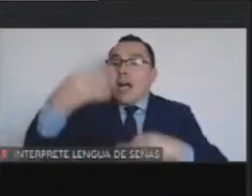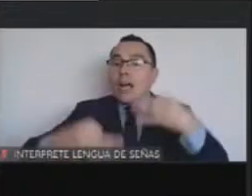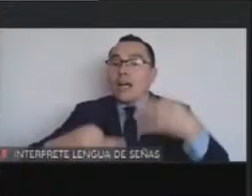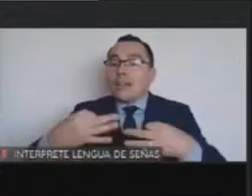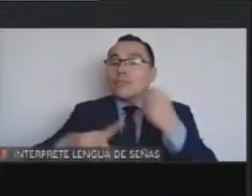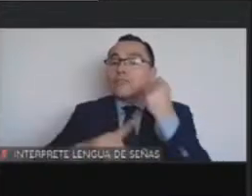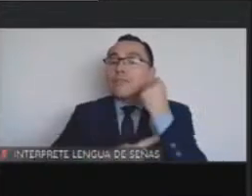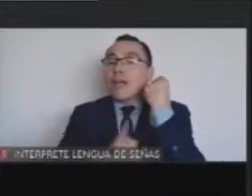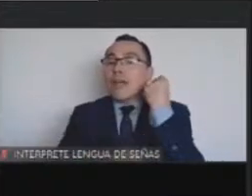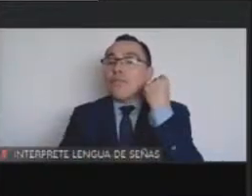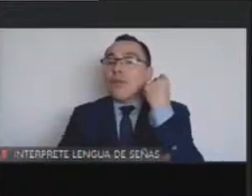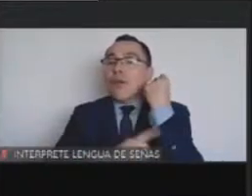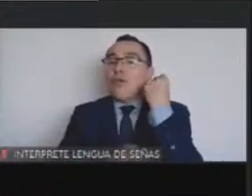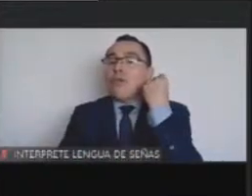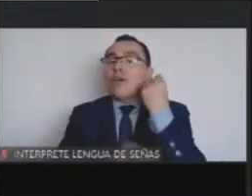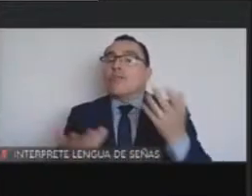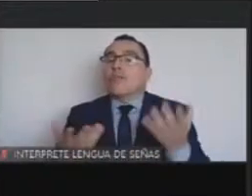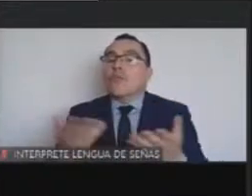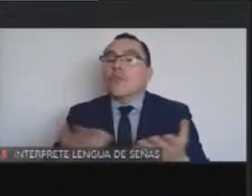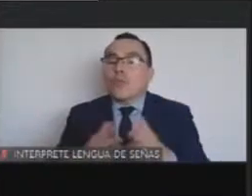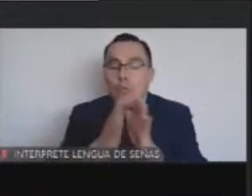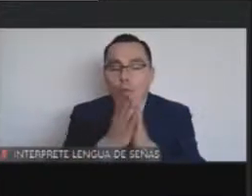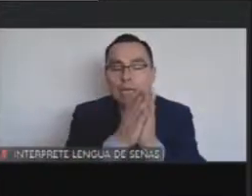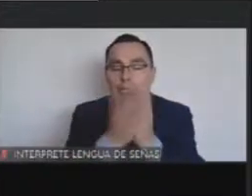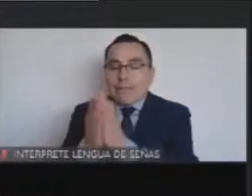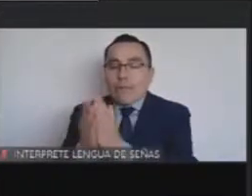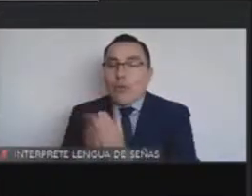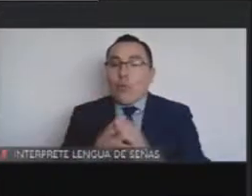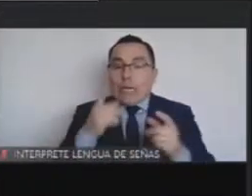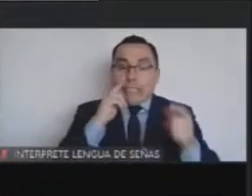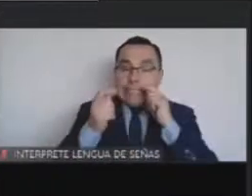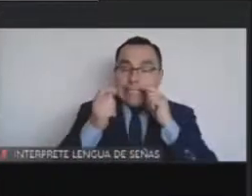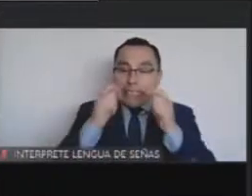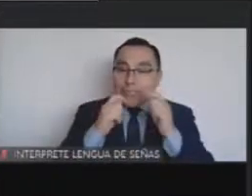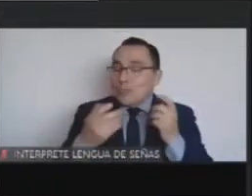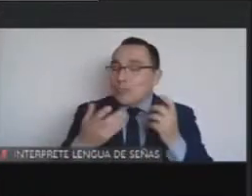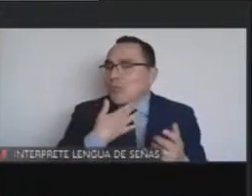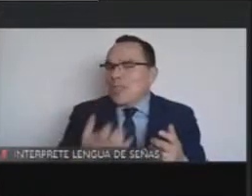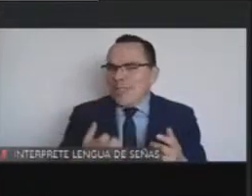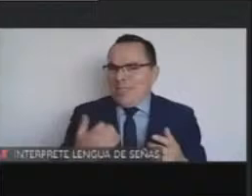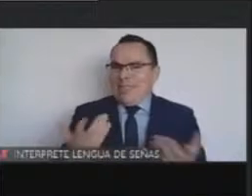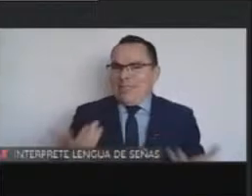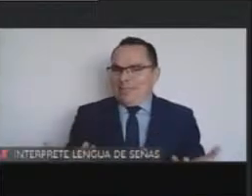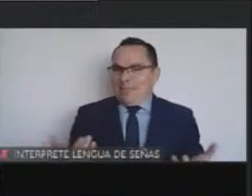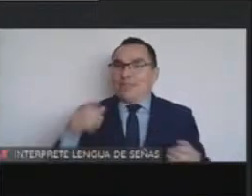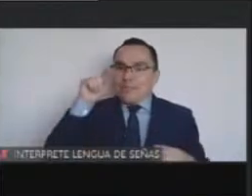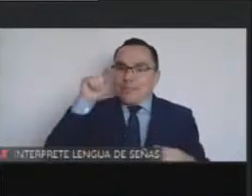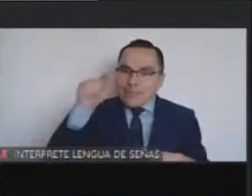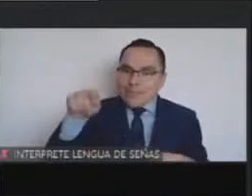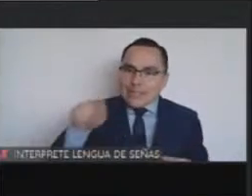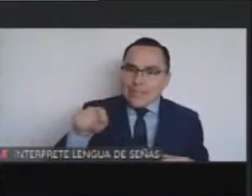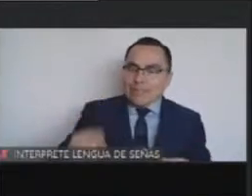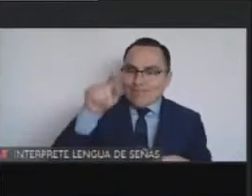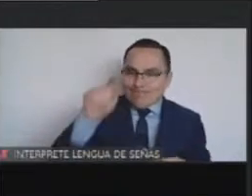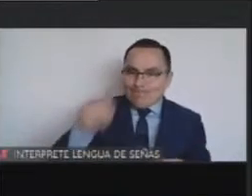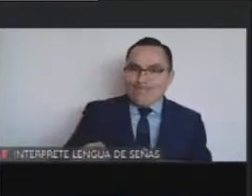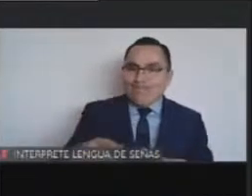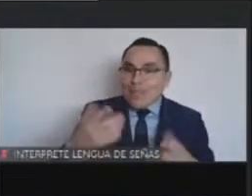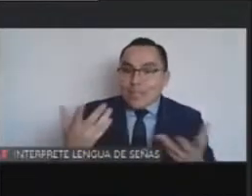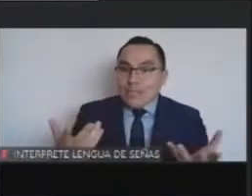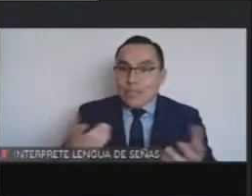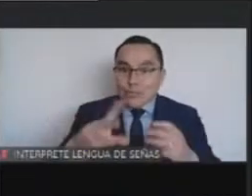menos la literatura disponible en materia de riesgos, de probidad, esa es una figura que, por cierto, como